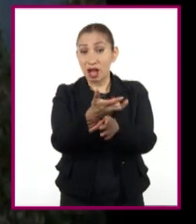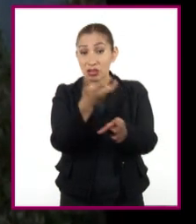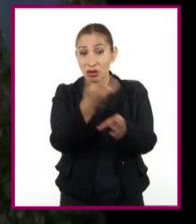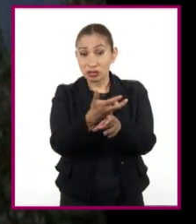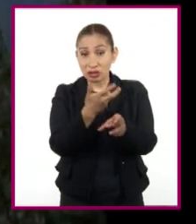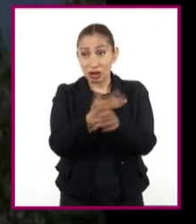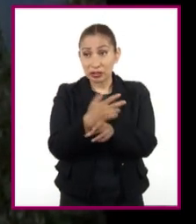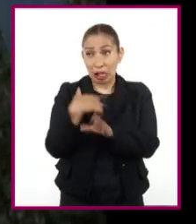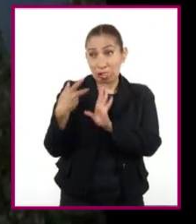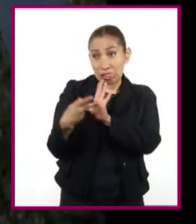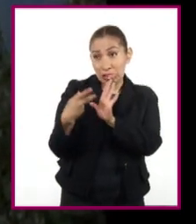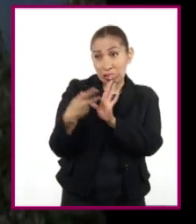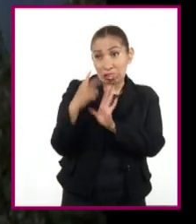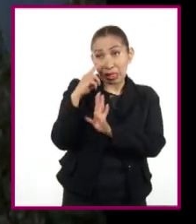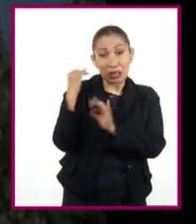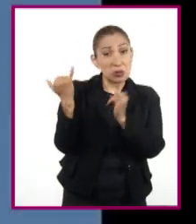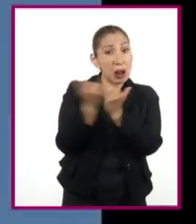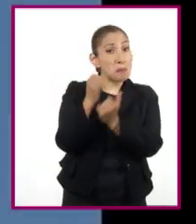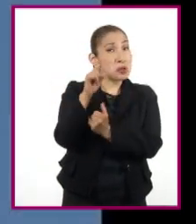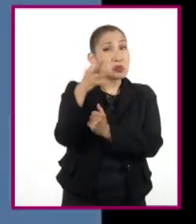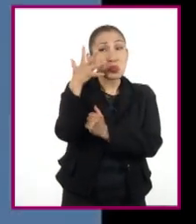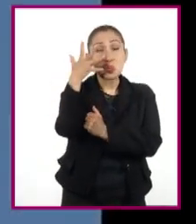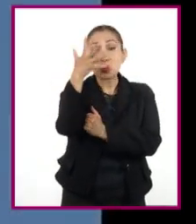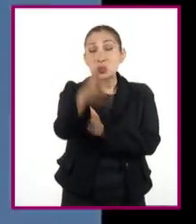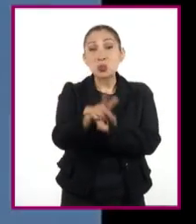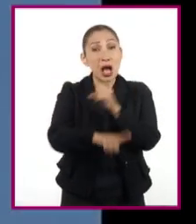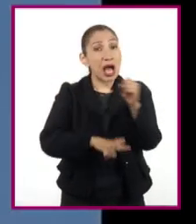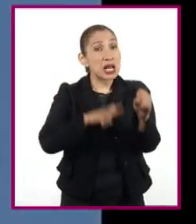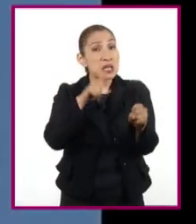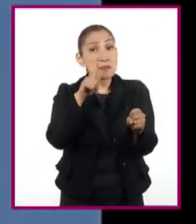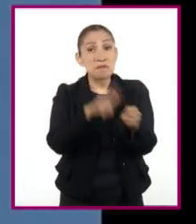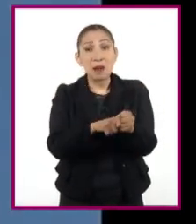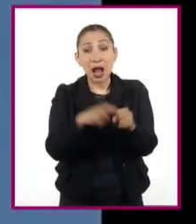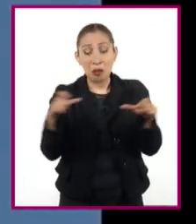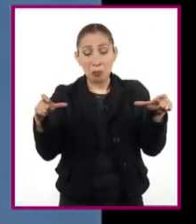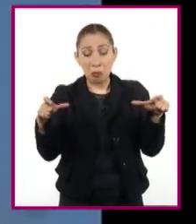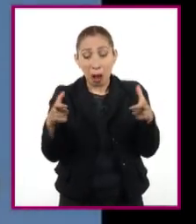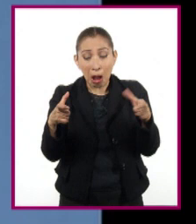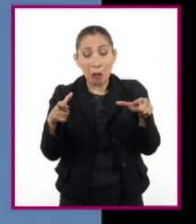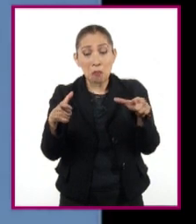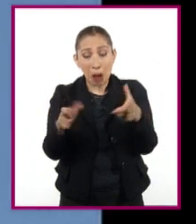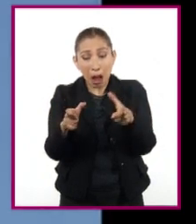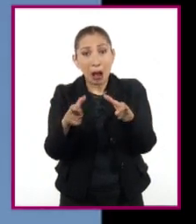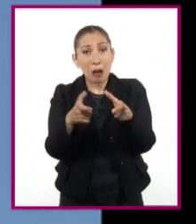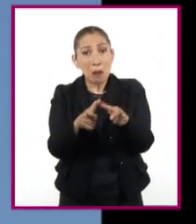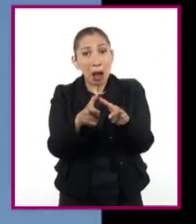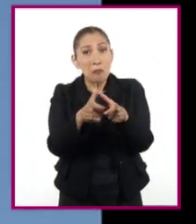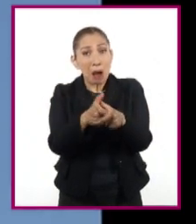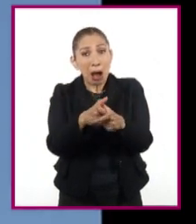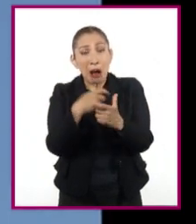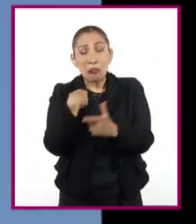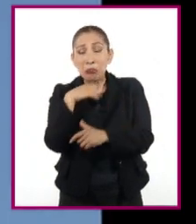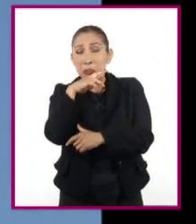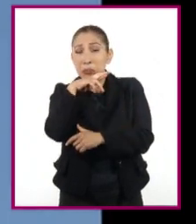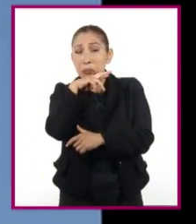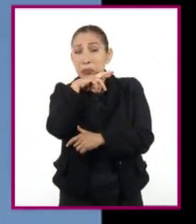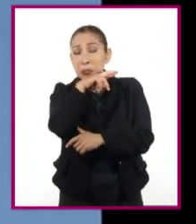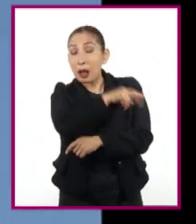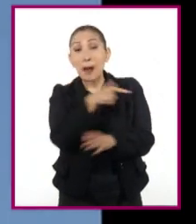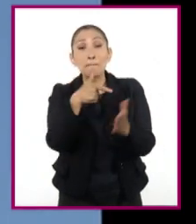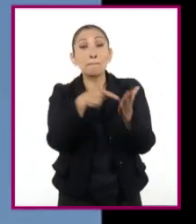Unidos, la tendencia era la misma. Los ejemplares de la especie disminuían a un ritmo acelerado.